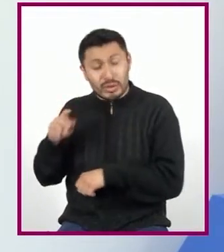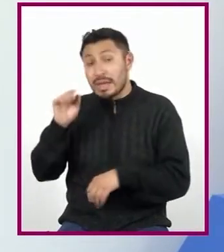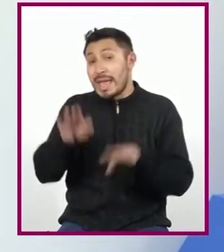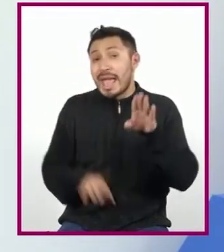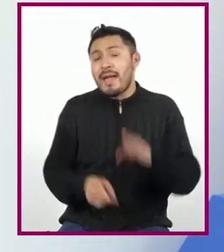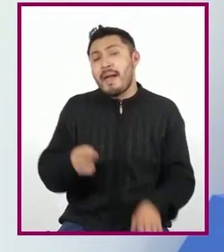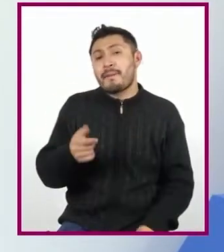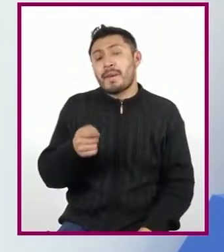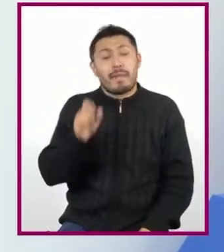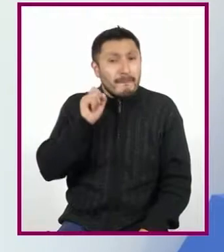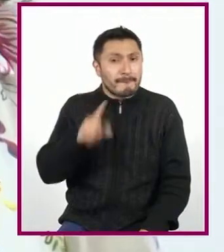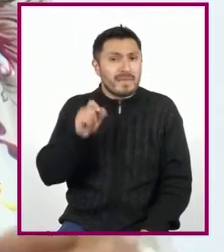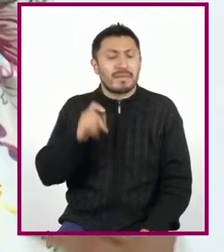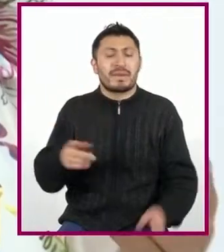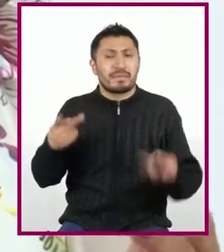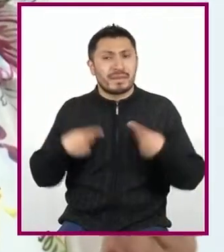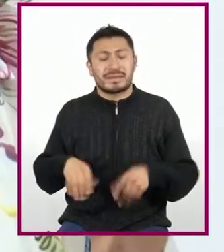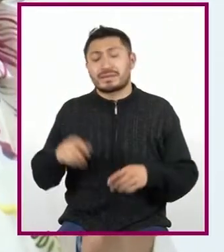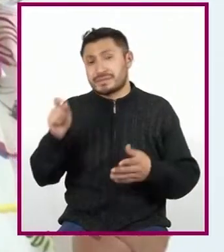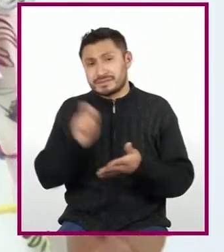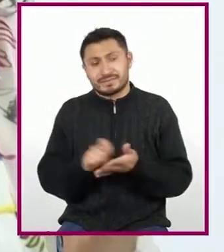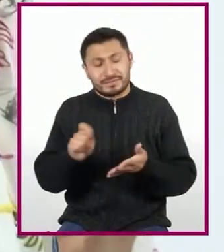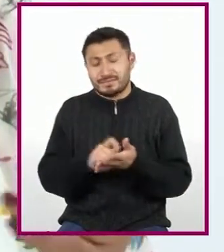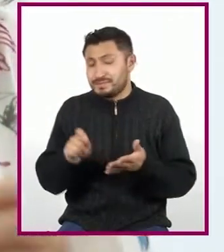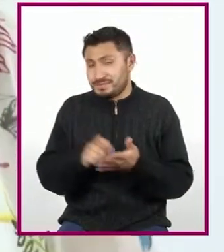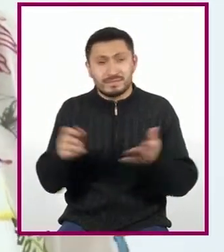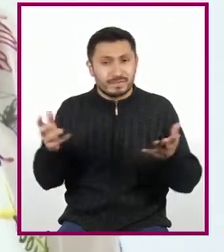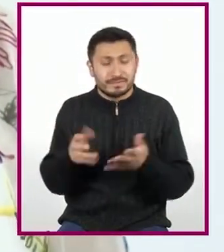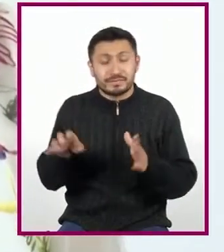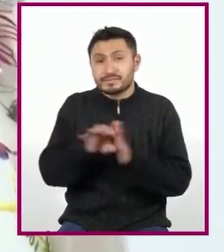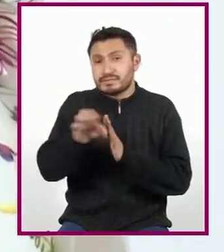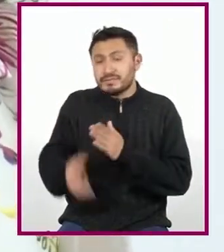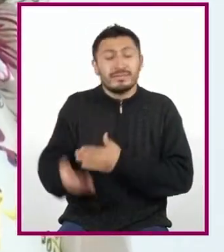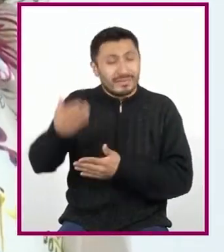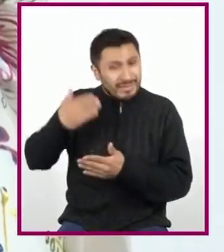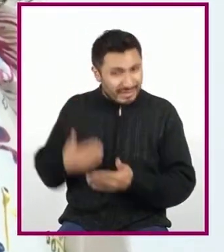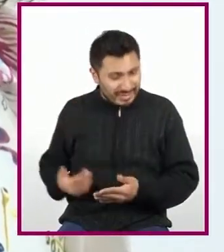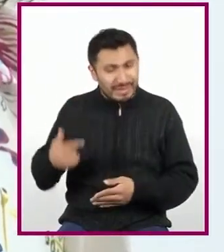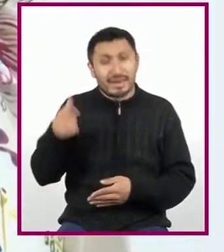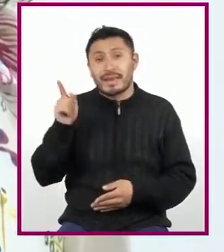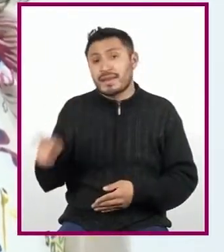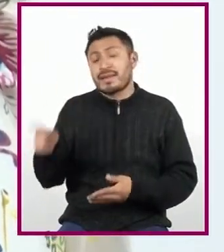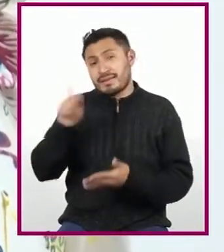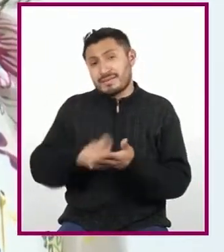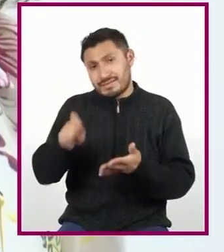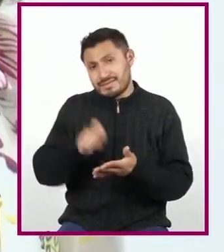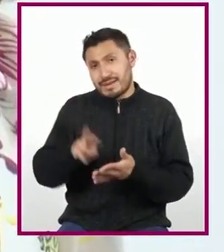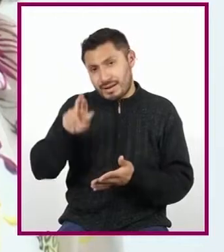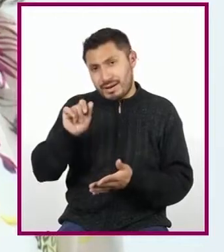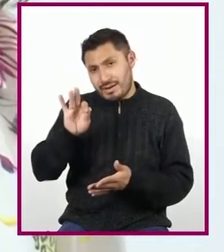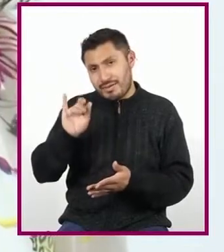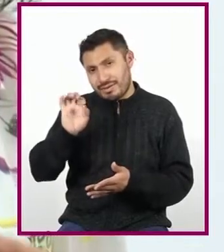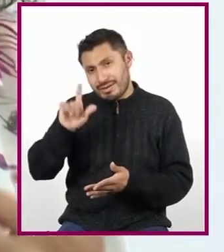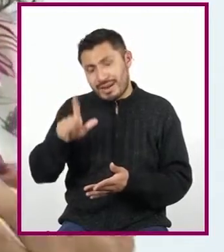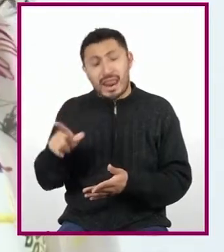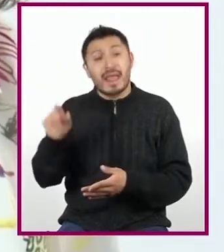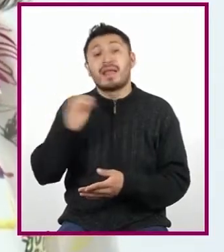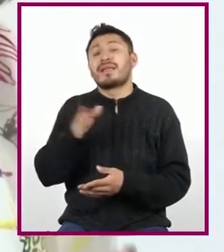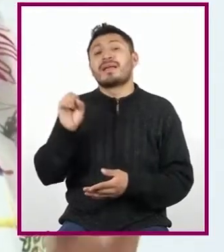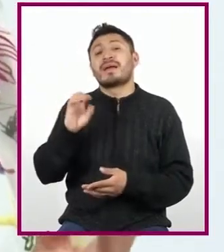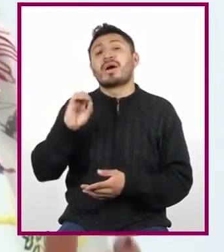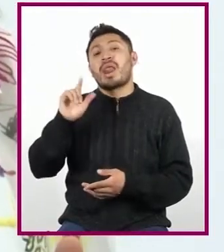un renovador del teatro mexicano, género por el que fue más reconocido, al ser uno de los primeros en establecer la comedia como